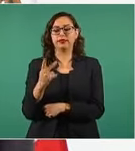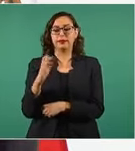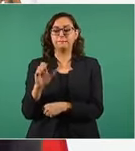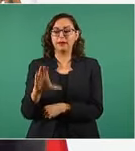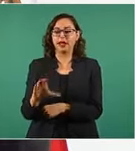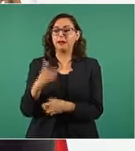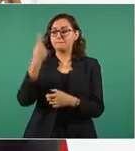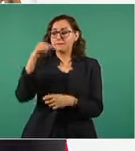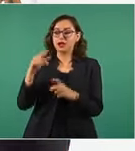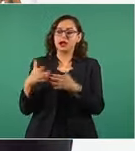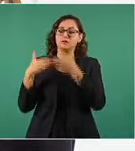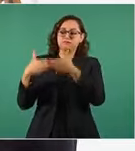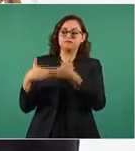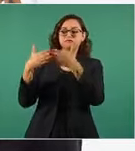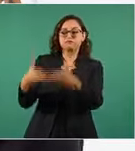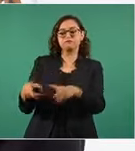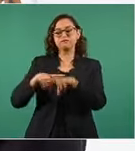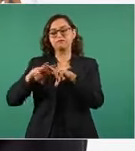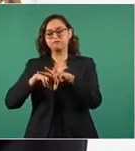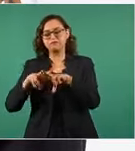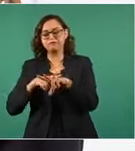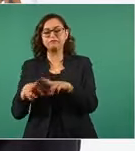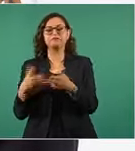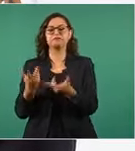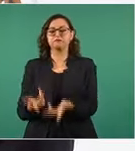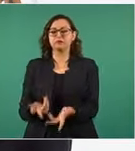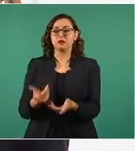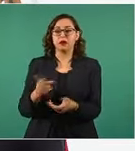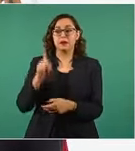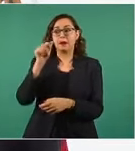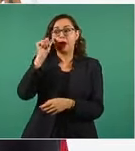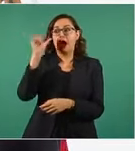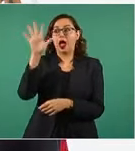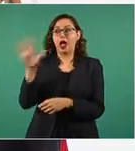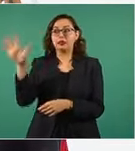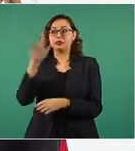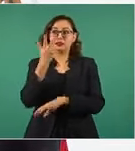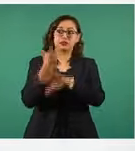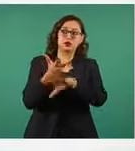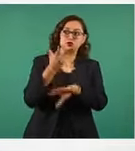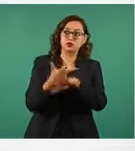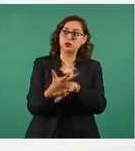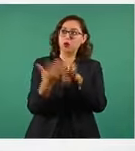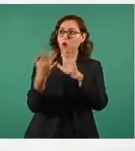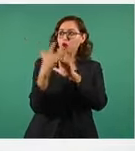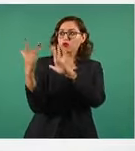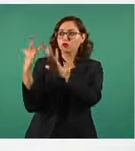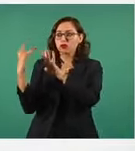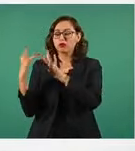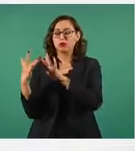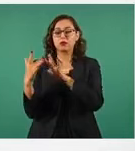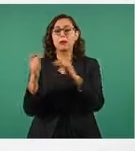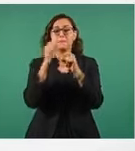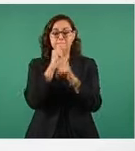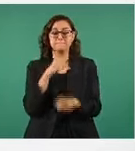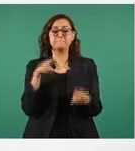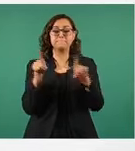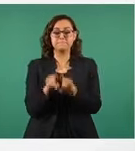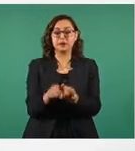comunicación entre países de Asia y la costa este de Estados Unidos. Asimismo, el Tren